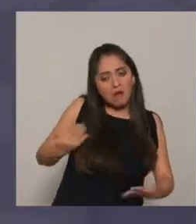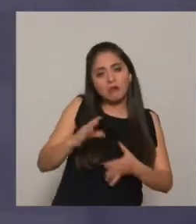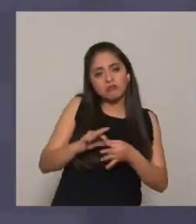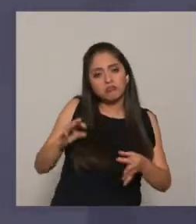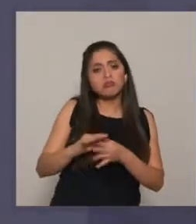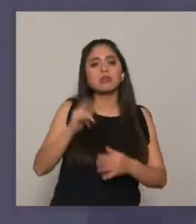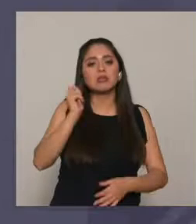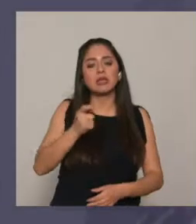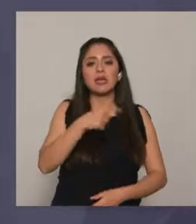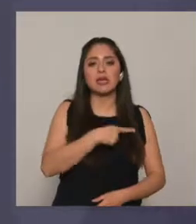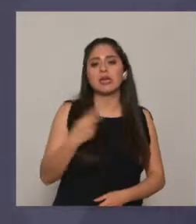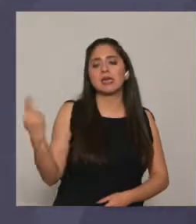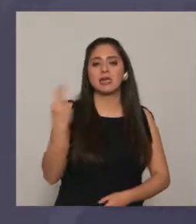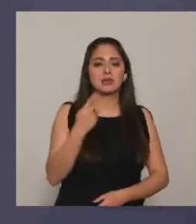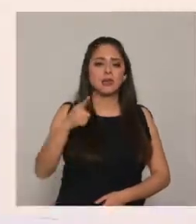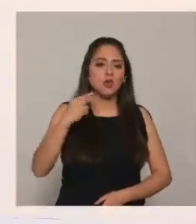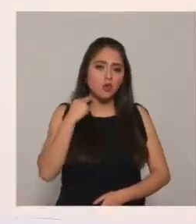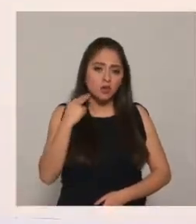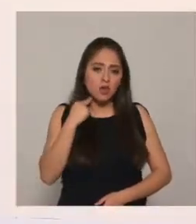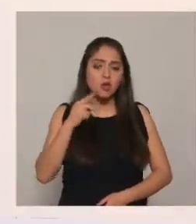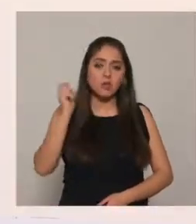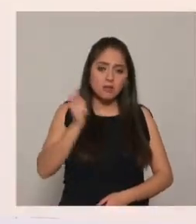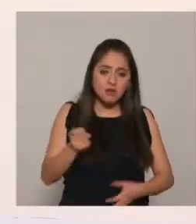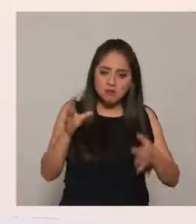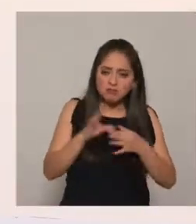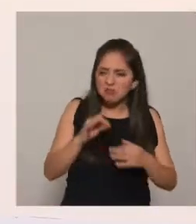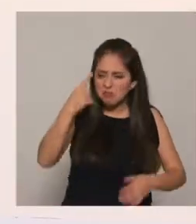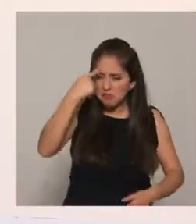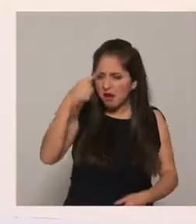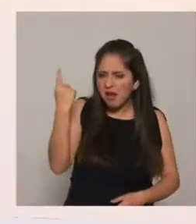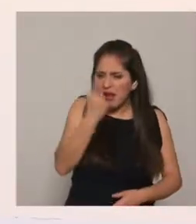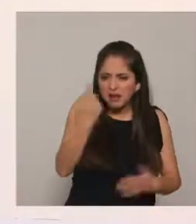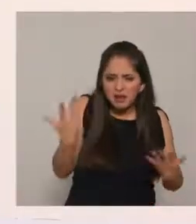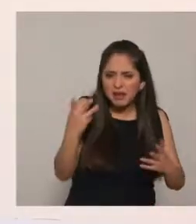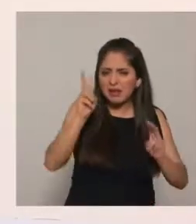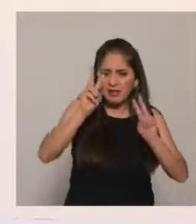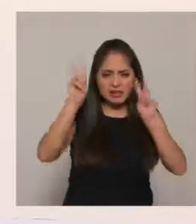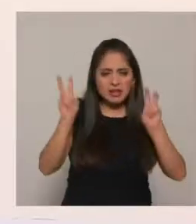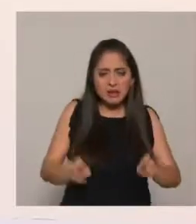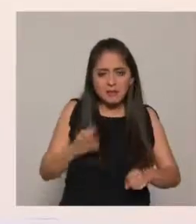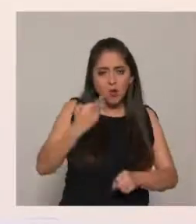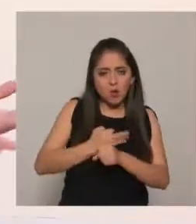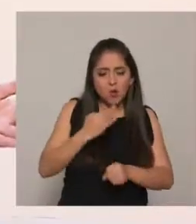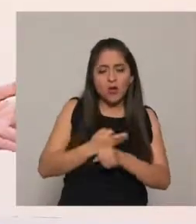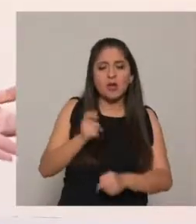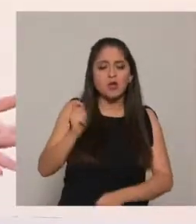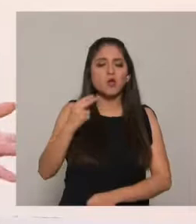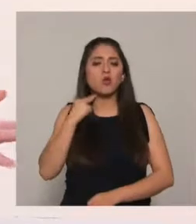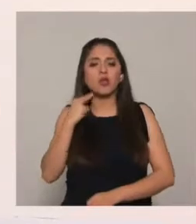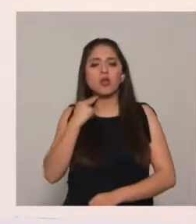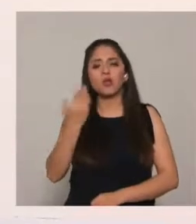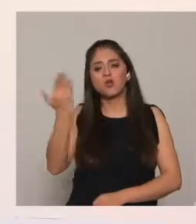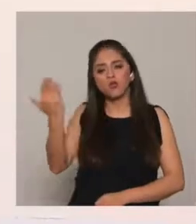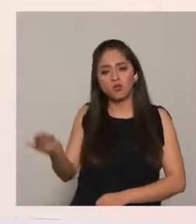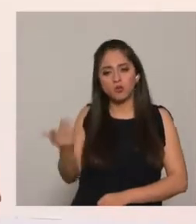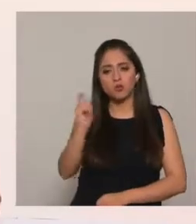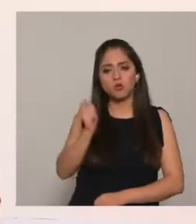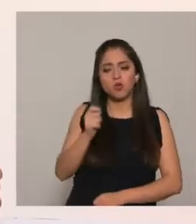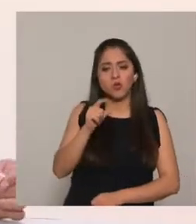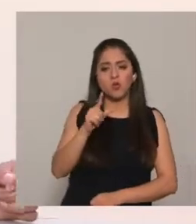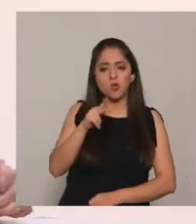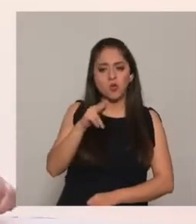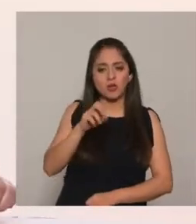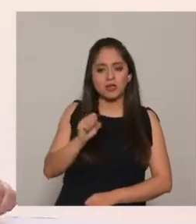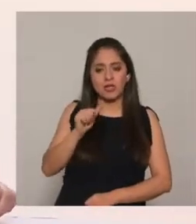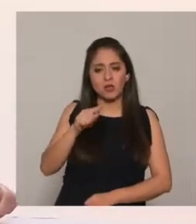los notarios. Quien nos va a definir precisamente para qué cosas y para qué asuntos necesitamos notarios es precisamente uno de ellos, Luis Antonio